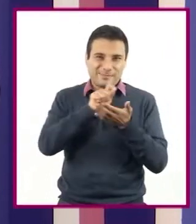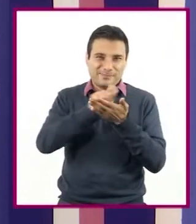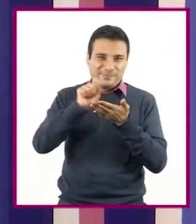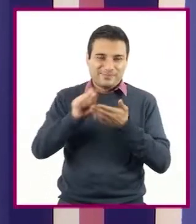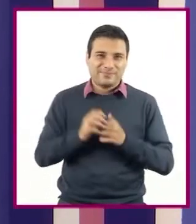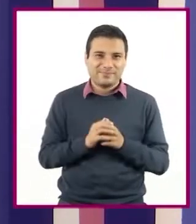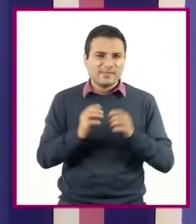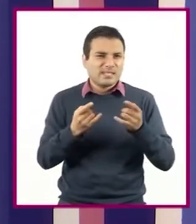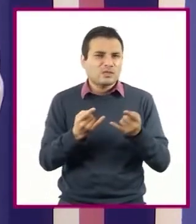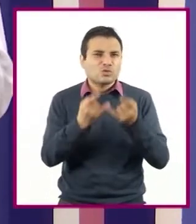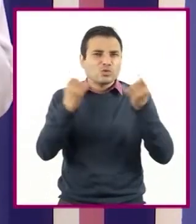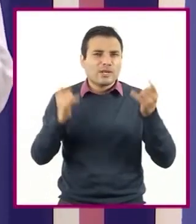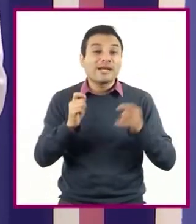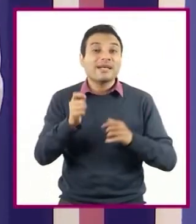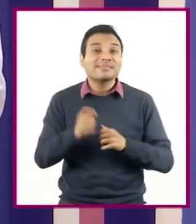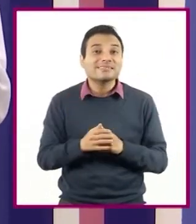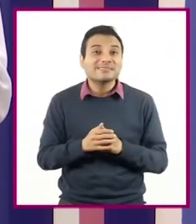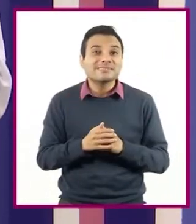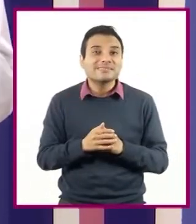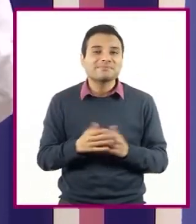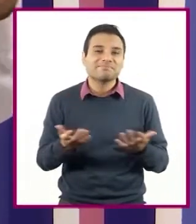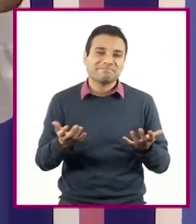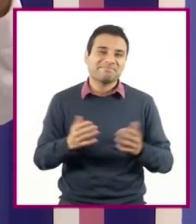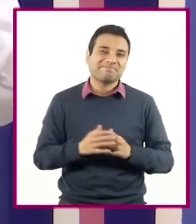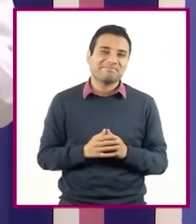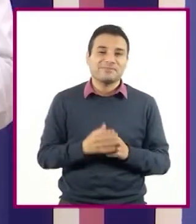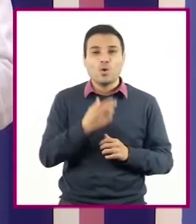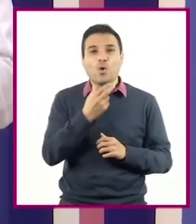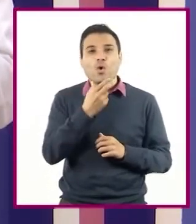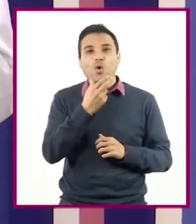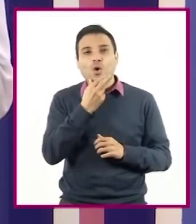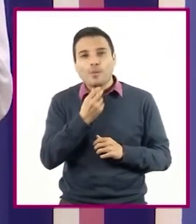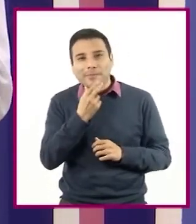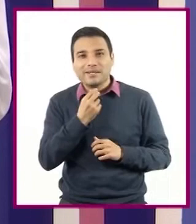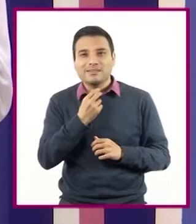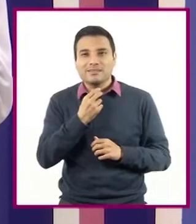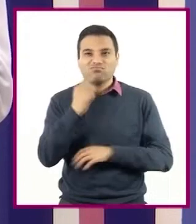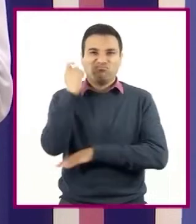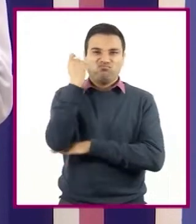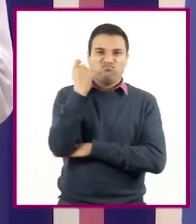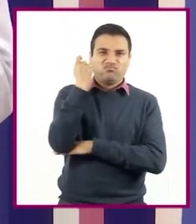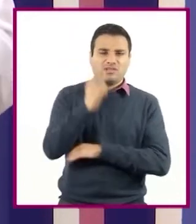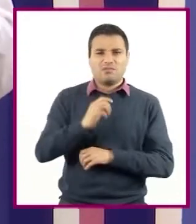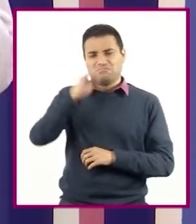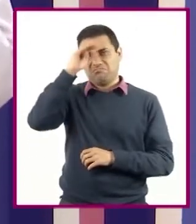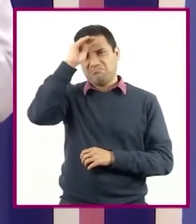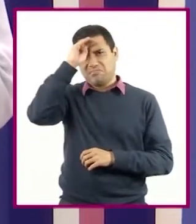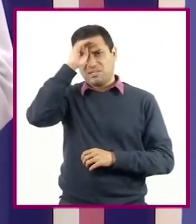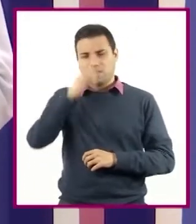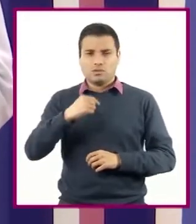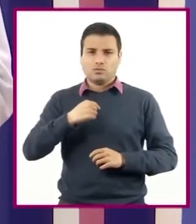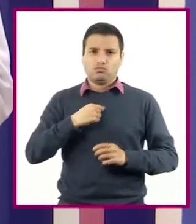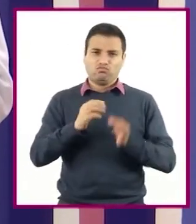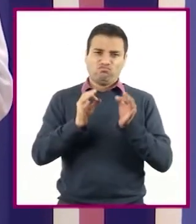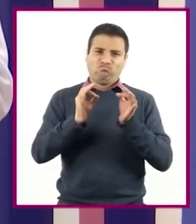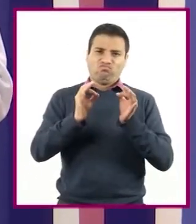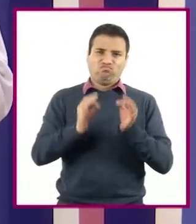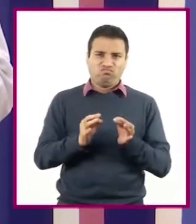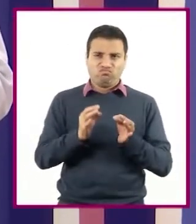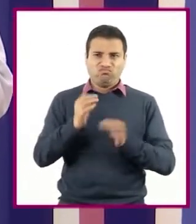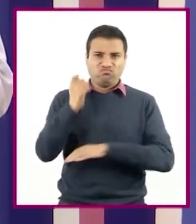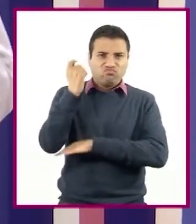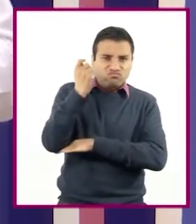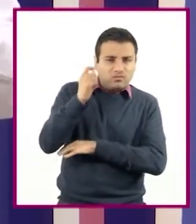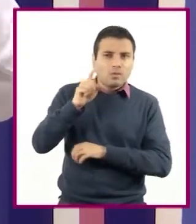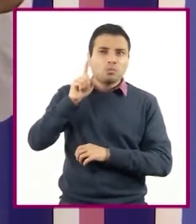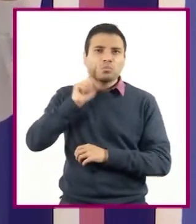las aventuras que vive el protagonista, quien se creía un caballero junto con su fiel acompañante, Sancho Panza.